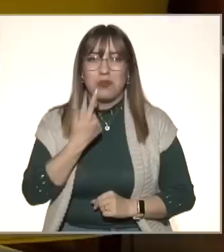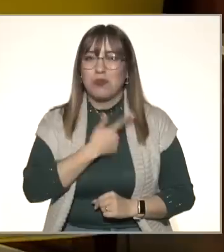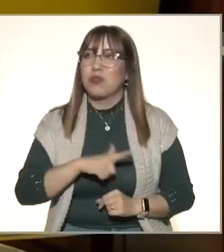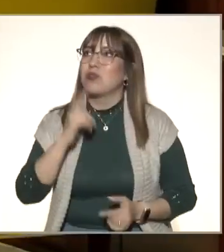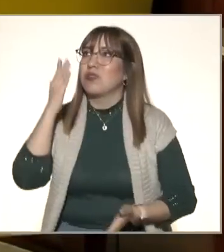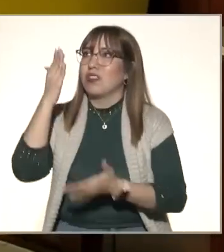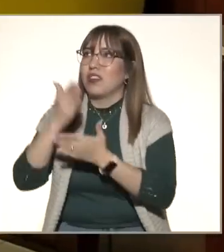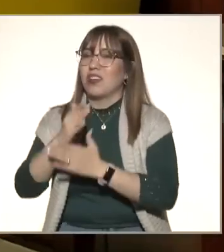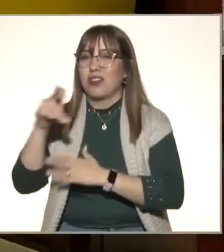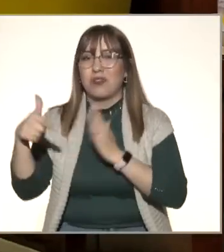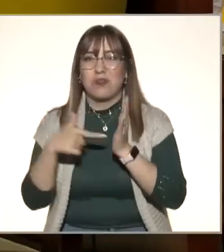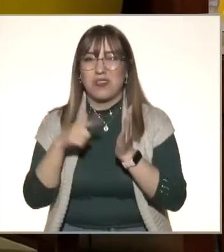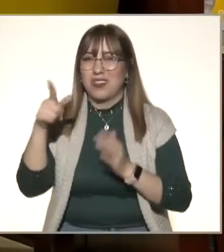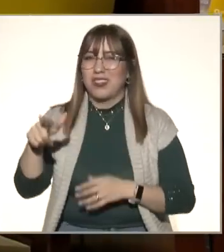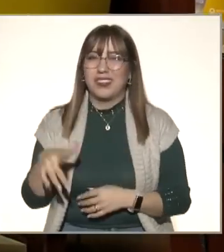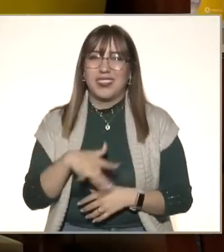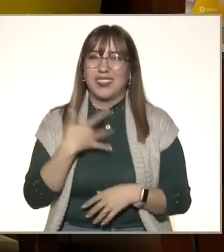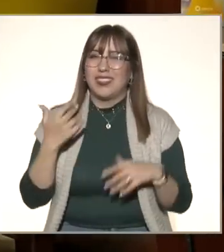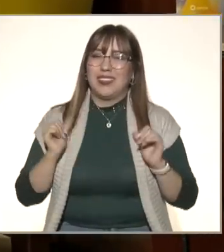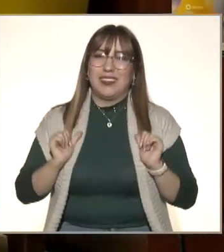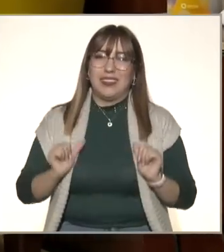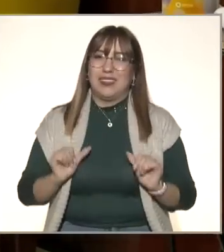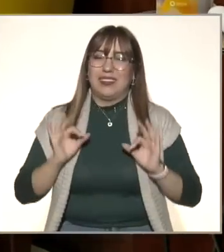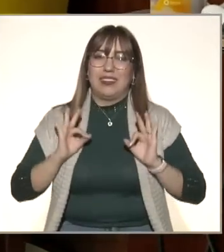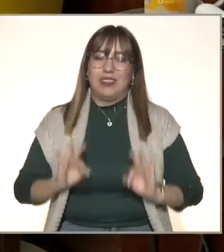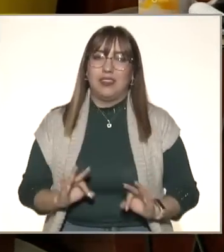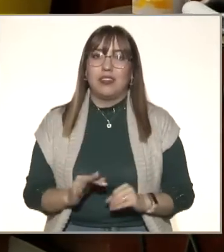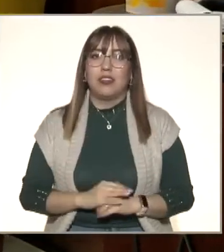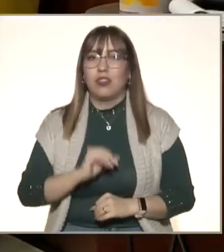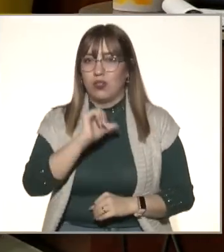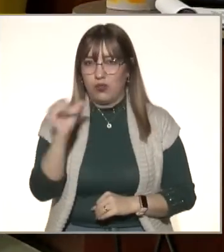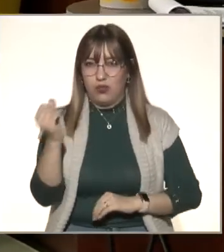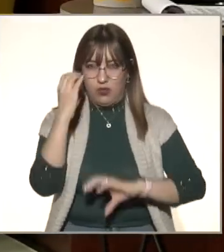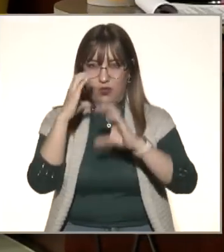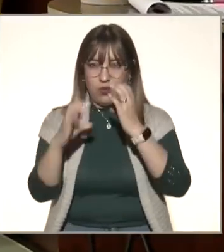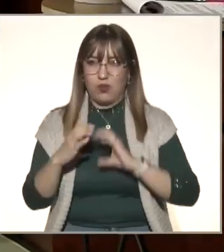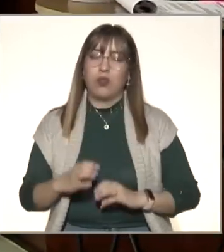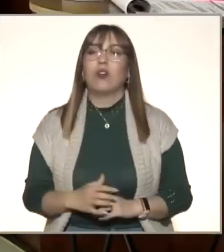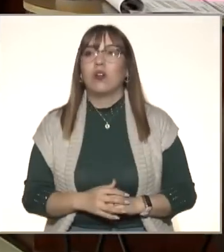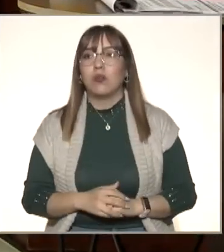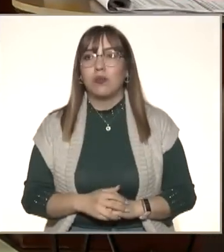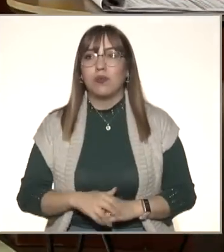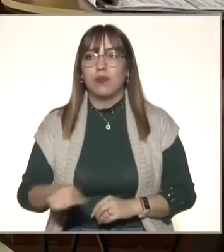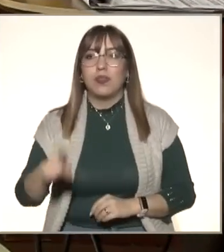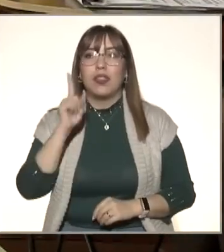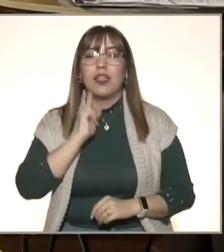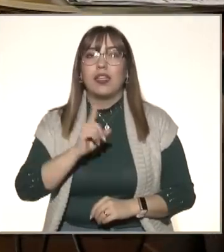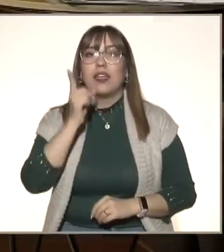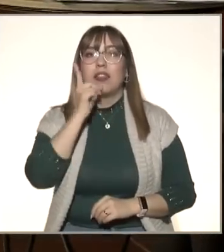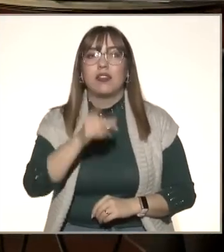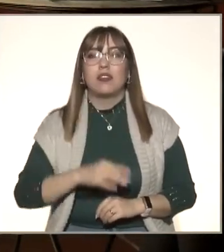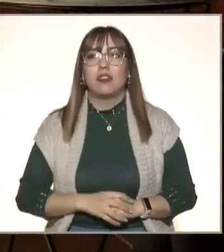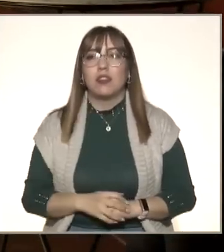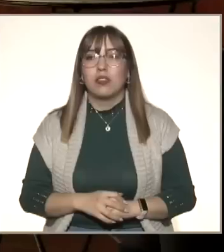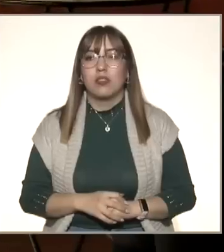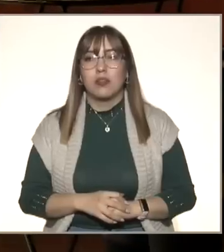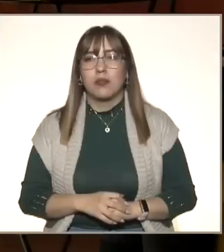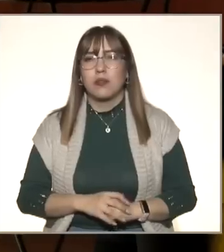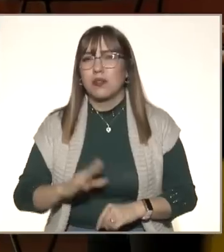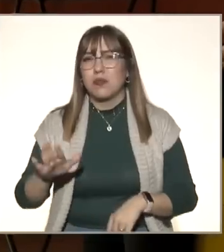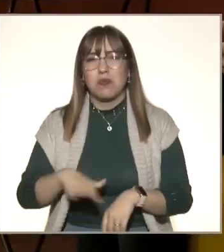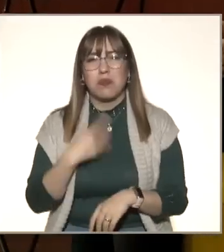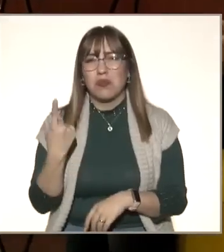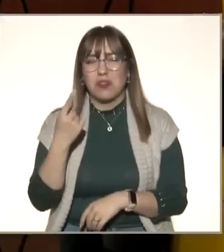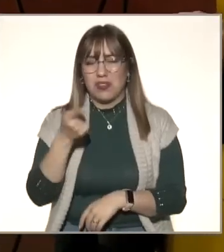a gusto. Y la palabra a gusto también se repitió en otro comentario de Guadalupe Tobar. Ella nos dice: ¿por qué estamos discutiendo este